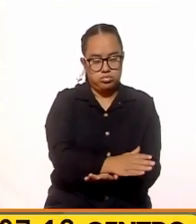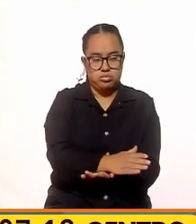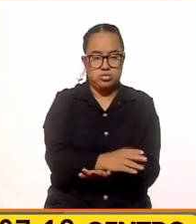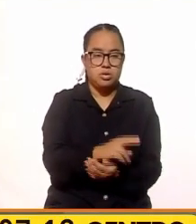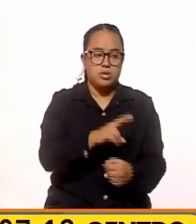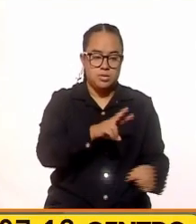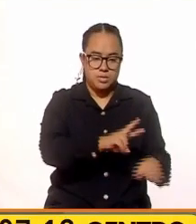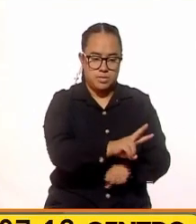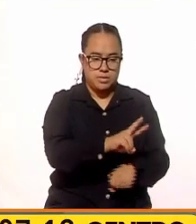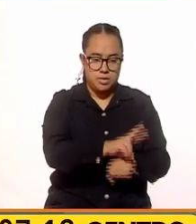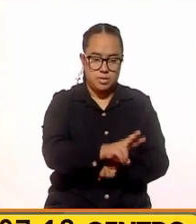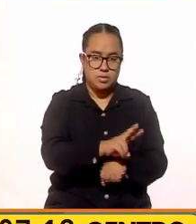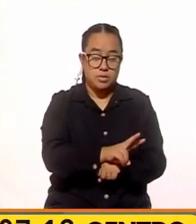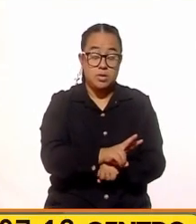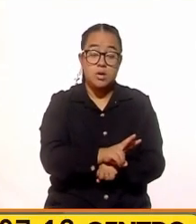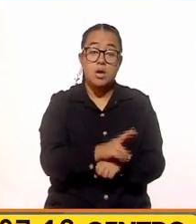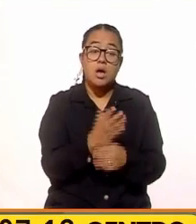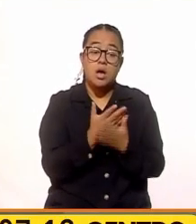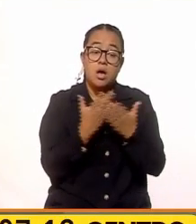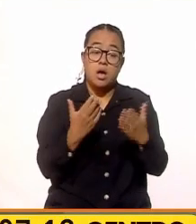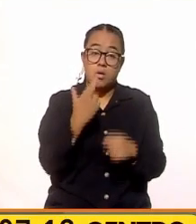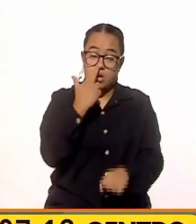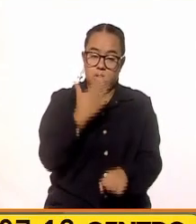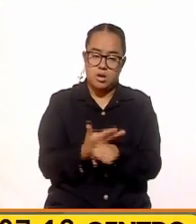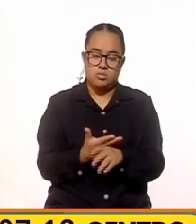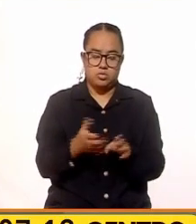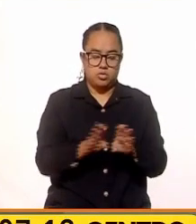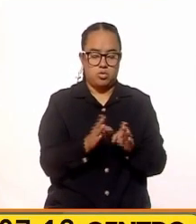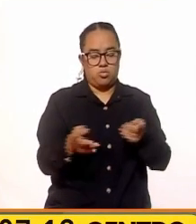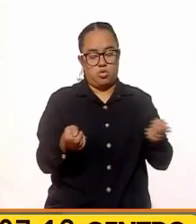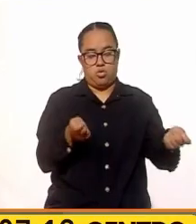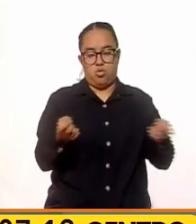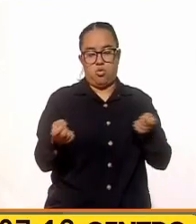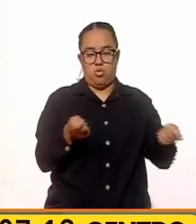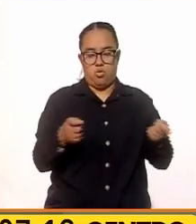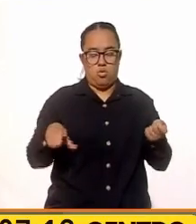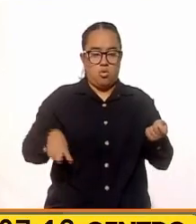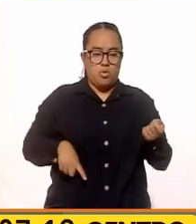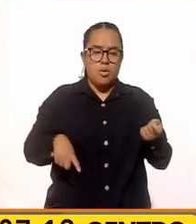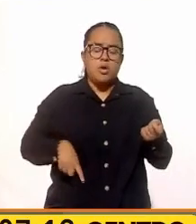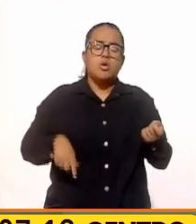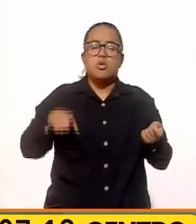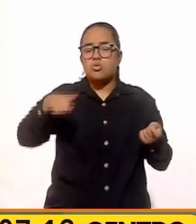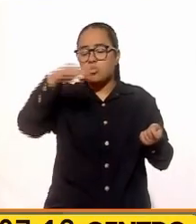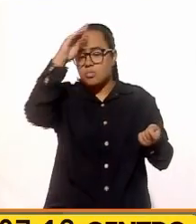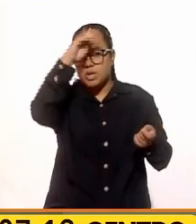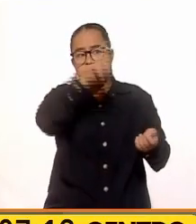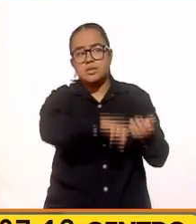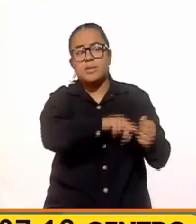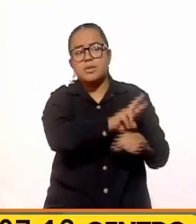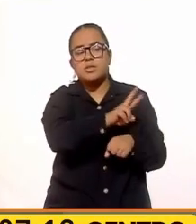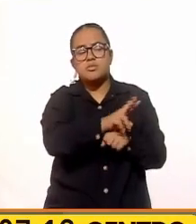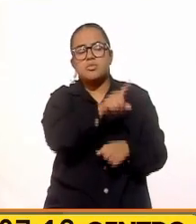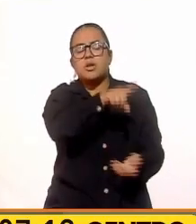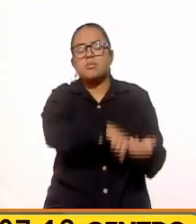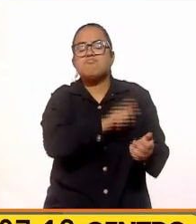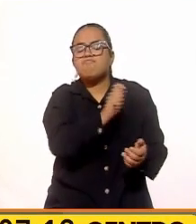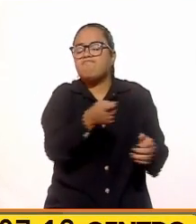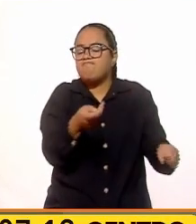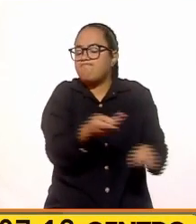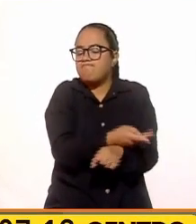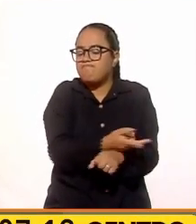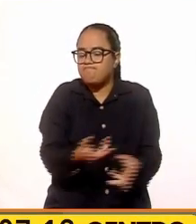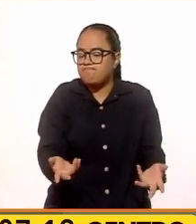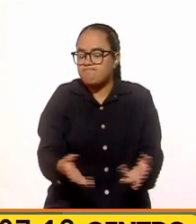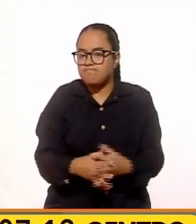en Venezuela, se encargarán del gobierno, las condiciones que ves inmediatas para el país. Bueno, es